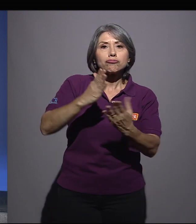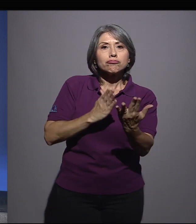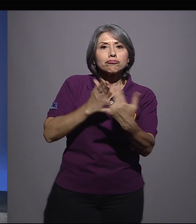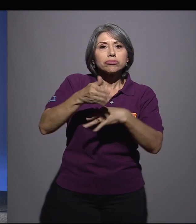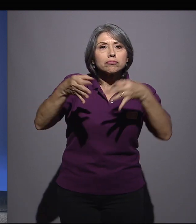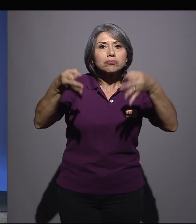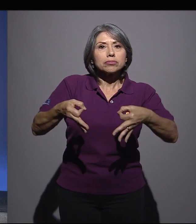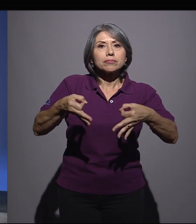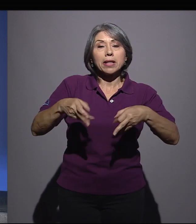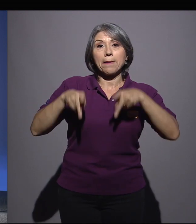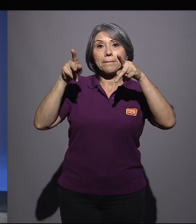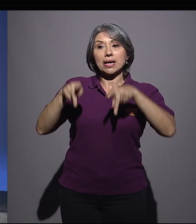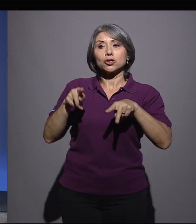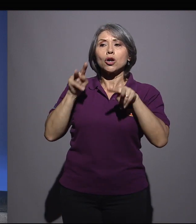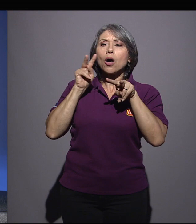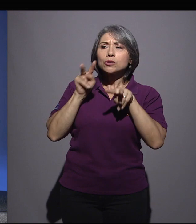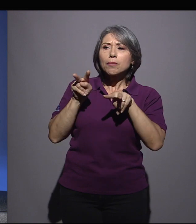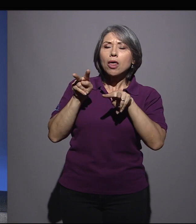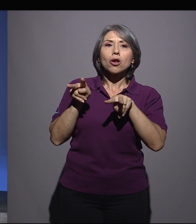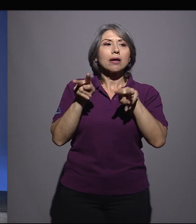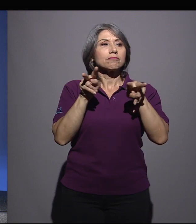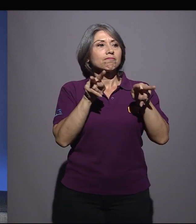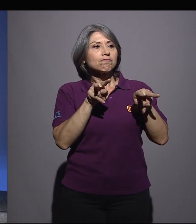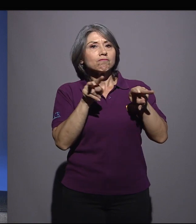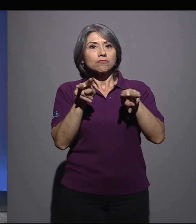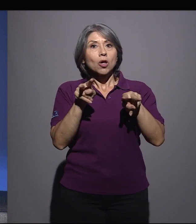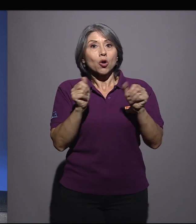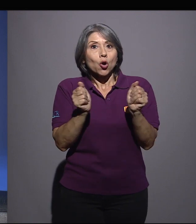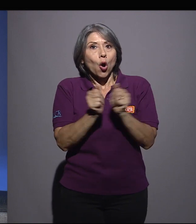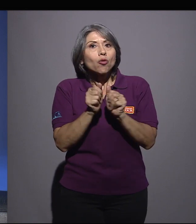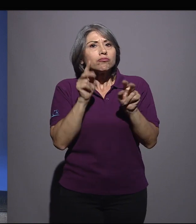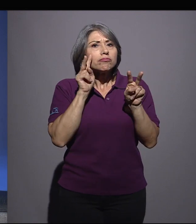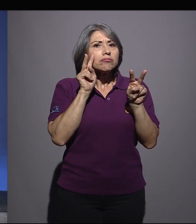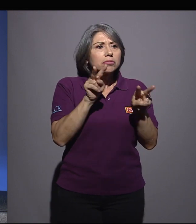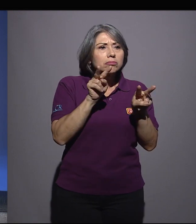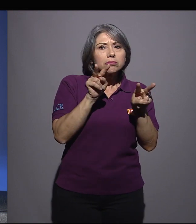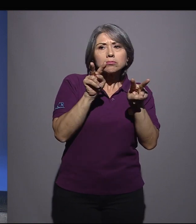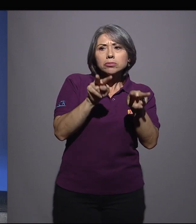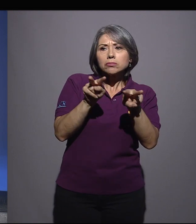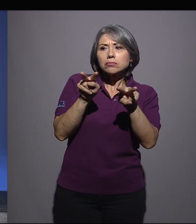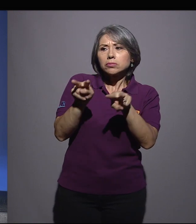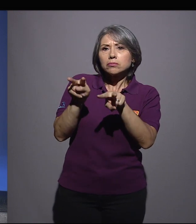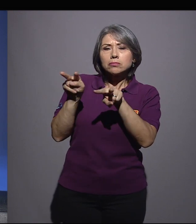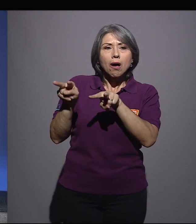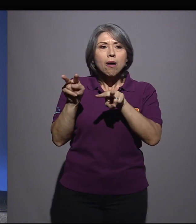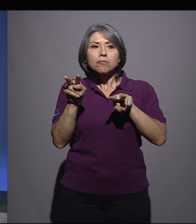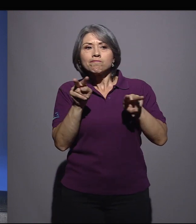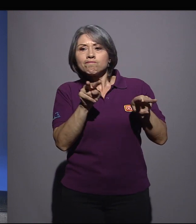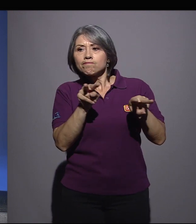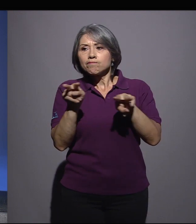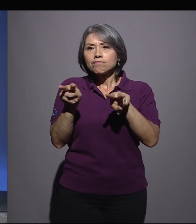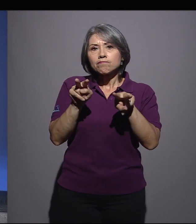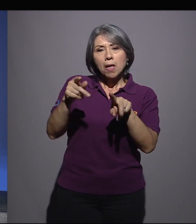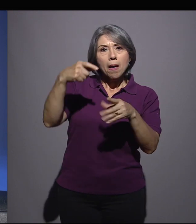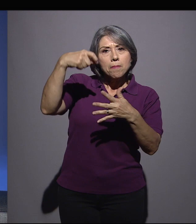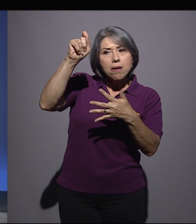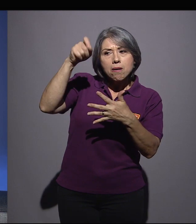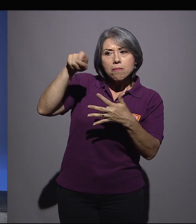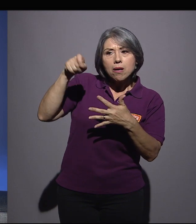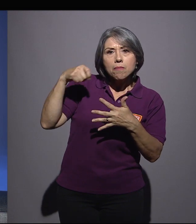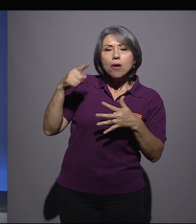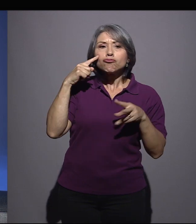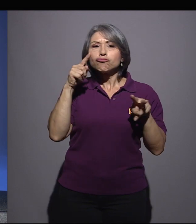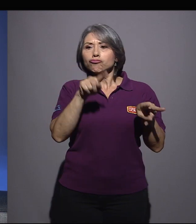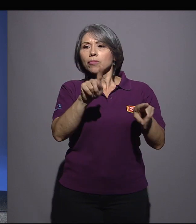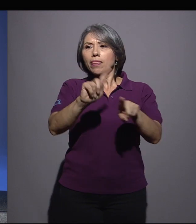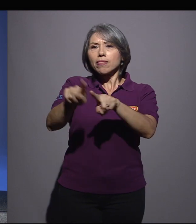persona observadora, mediante observación, valga la redundancia, él verifica los diferentes espacios